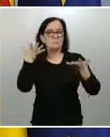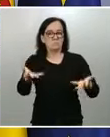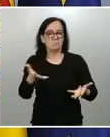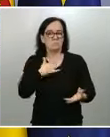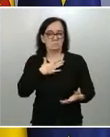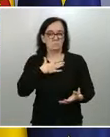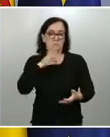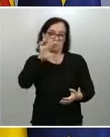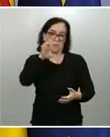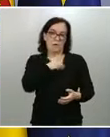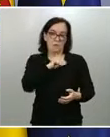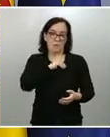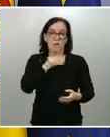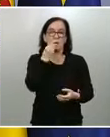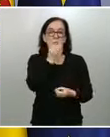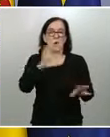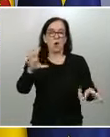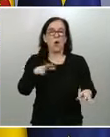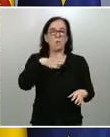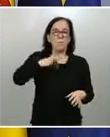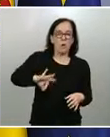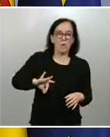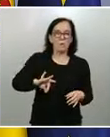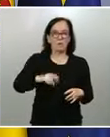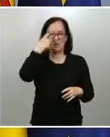sabemos y nos dejan